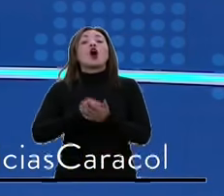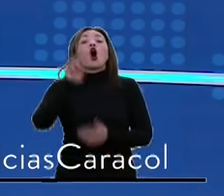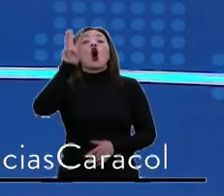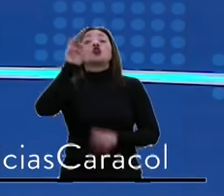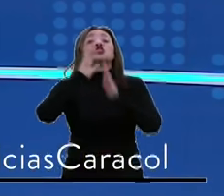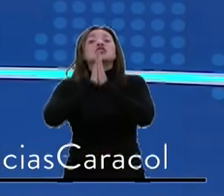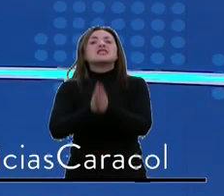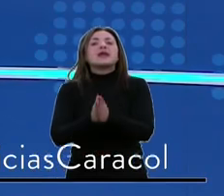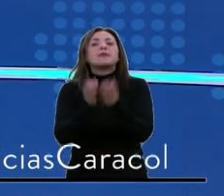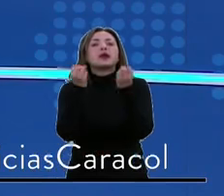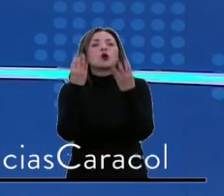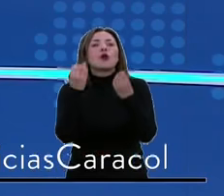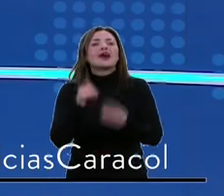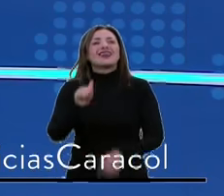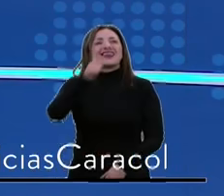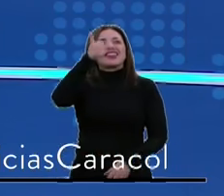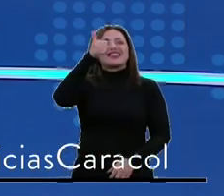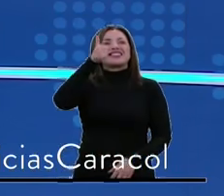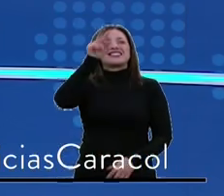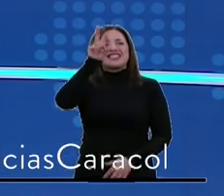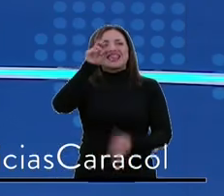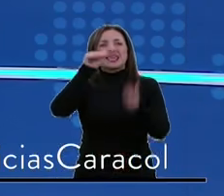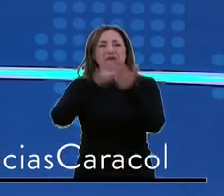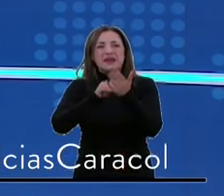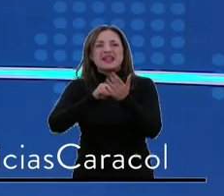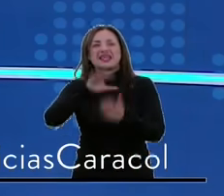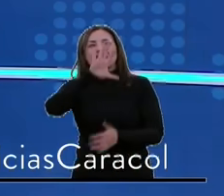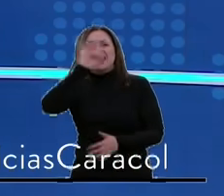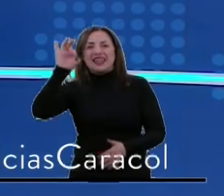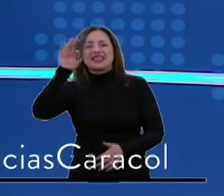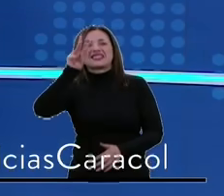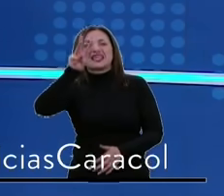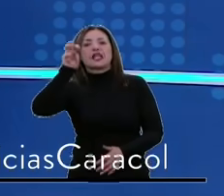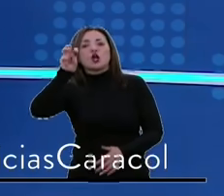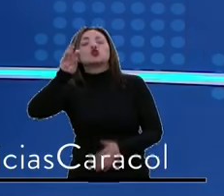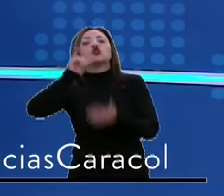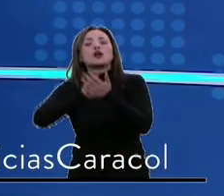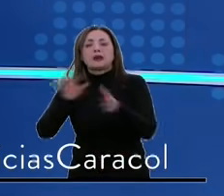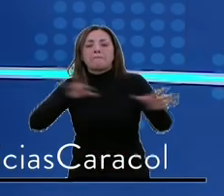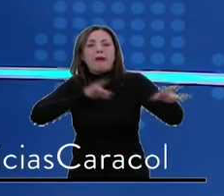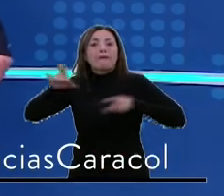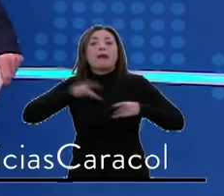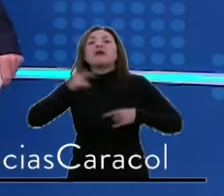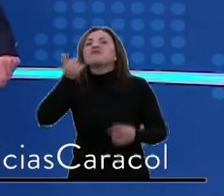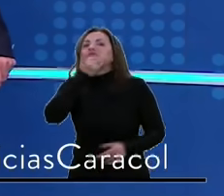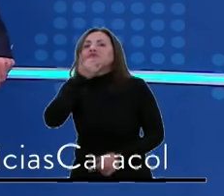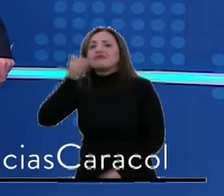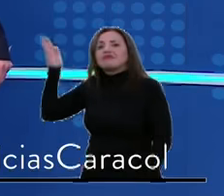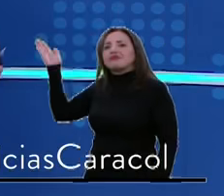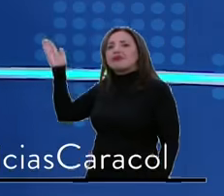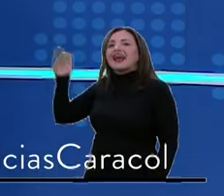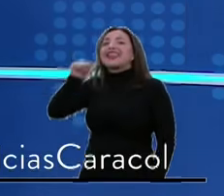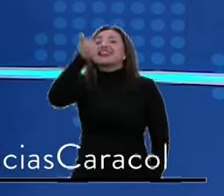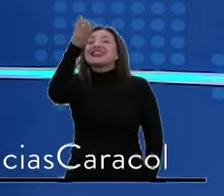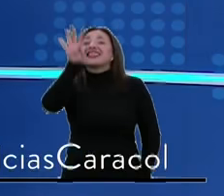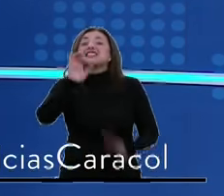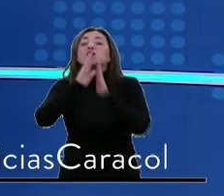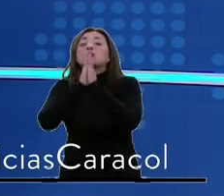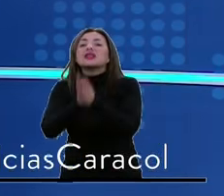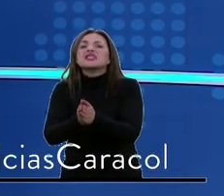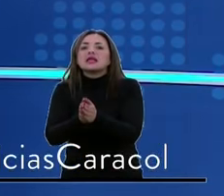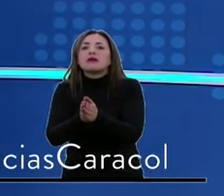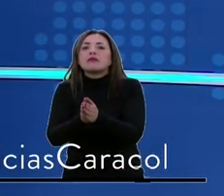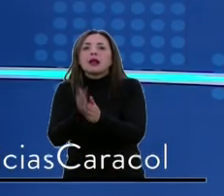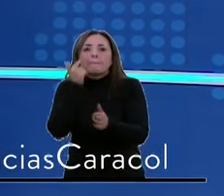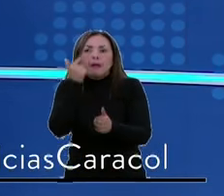7 mil 516 casos de contagio pero vea lo que sucede el día 19 de diciembre con diego casi se